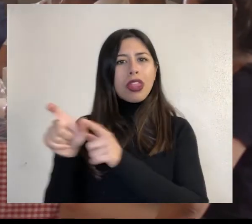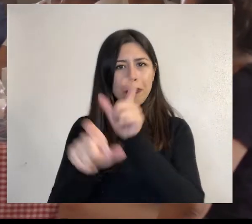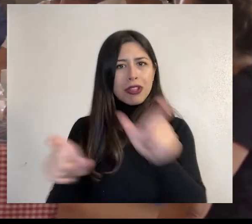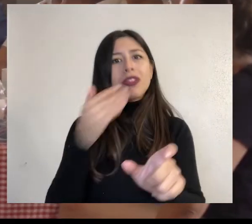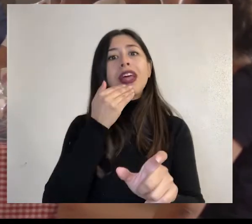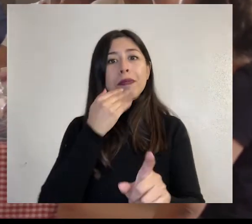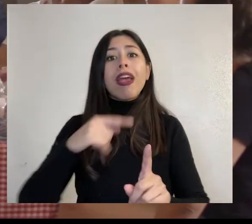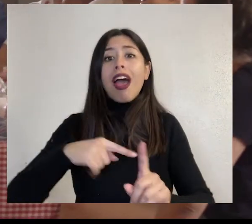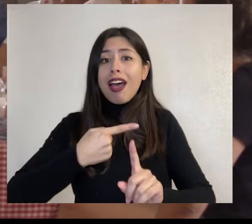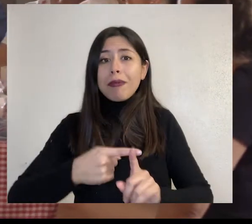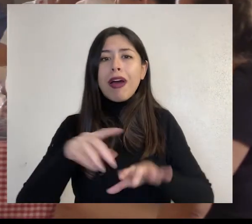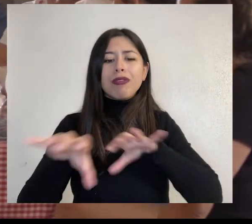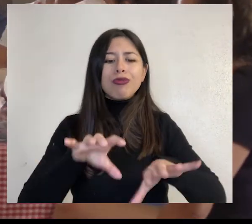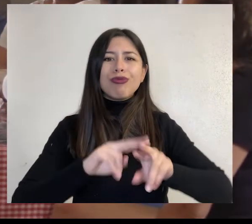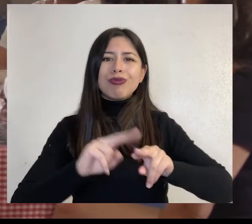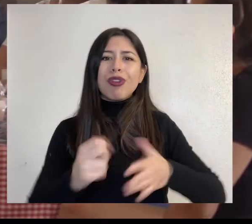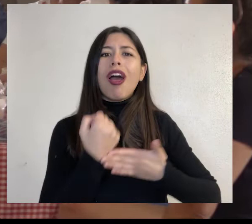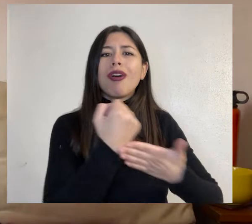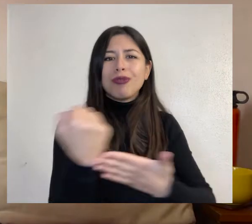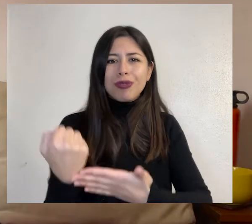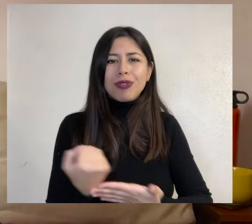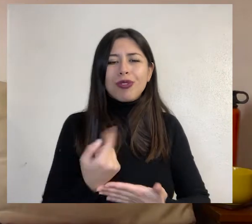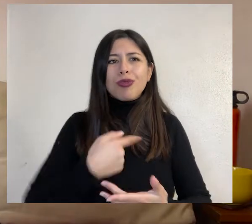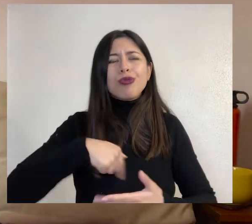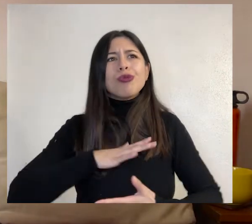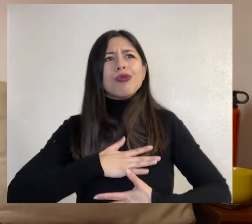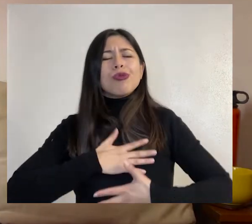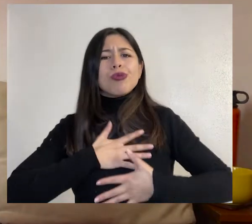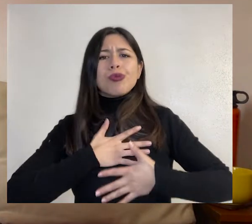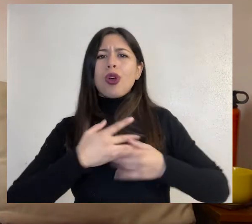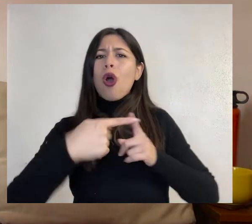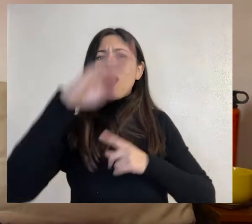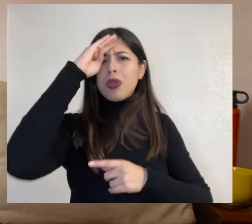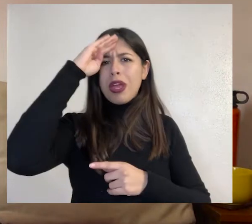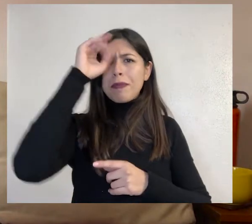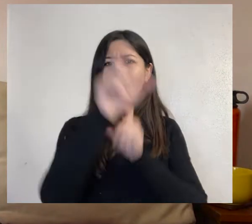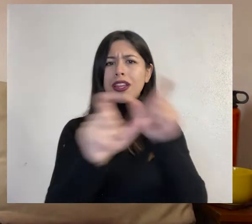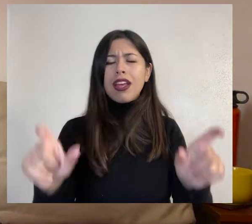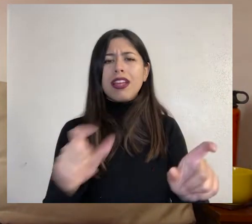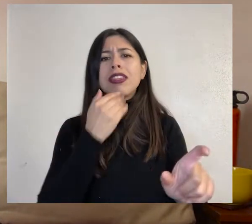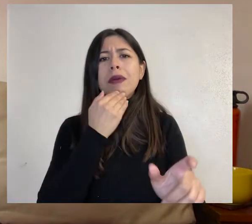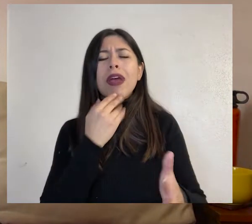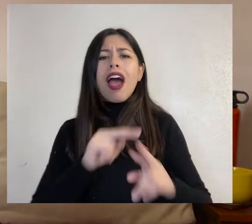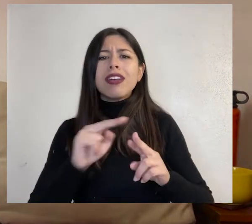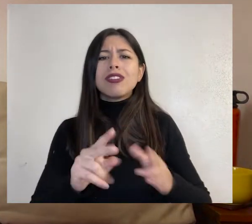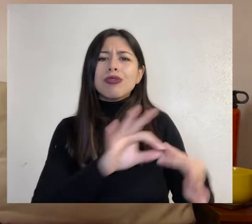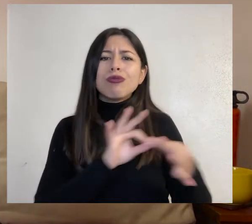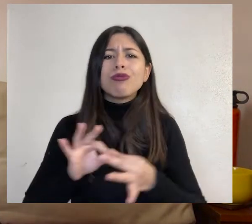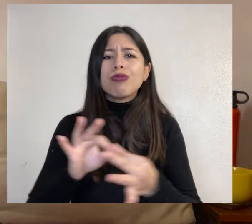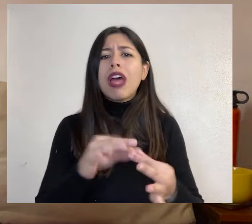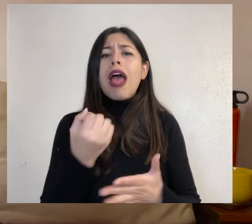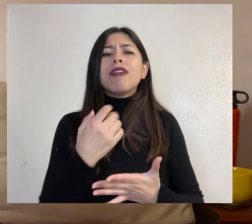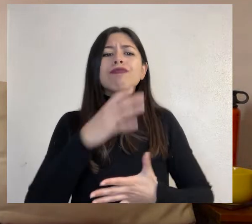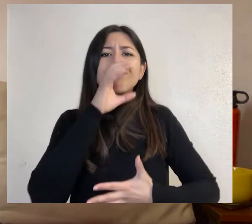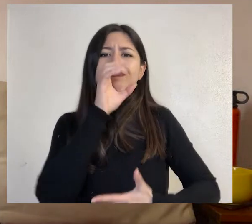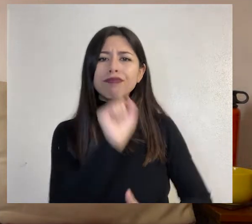a realizar actividades de colaboración que nos permitan afectarnos con la experiencia de otros e ir desarrollando en conjunto resiliencia,